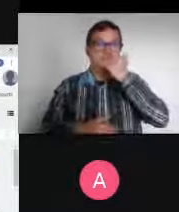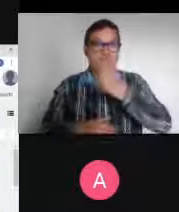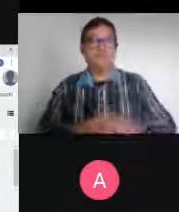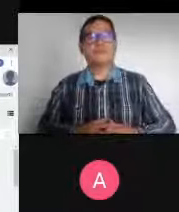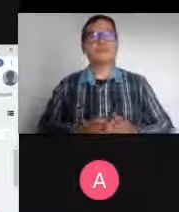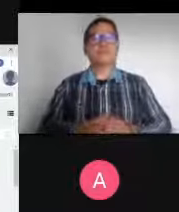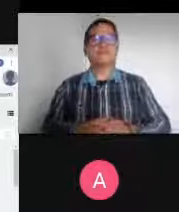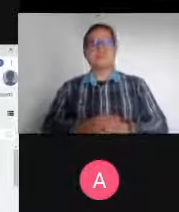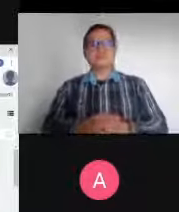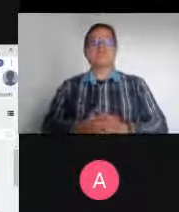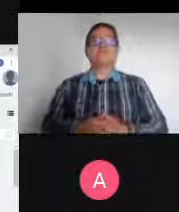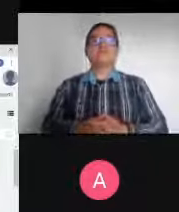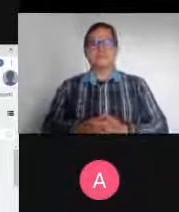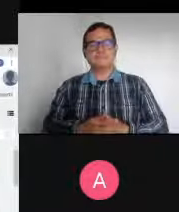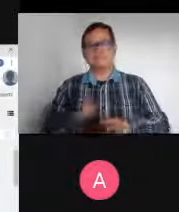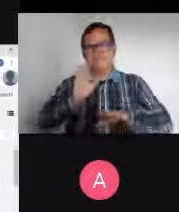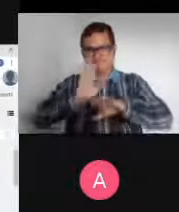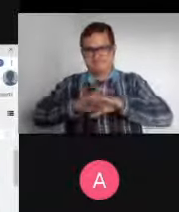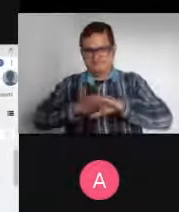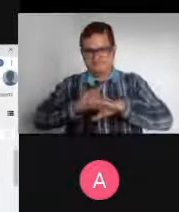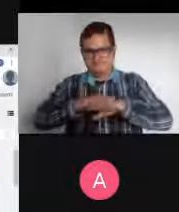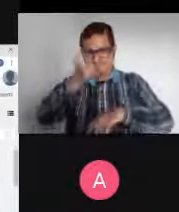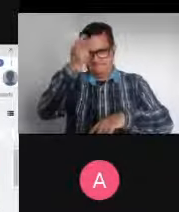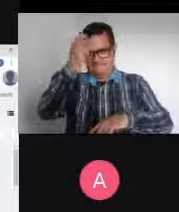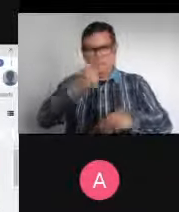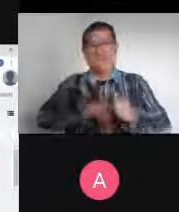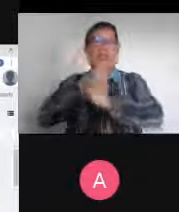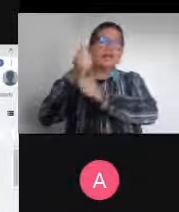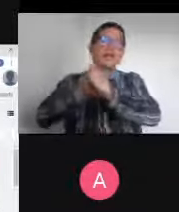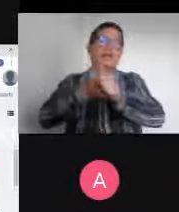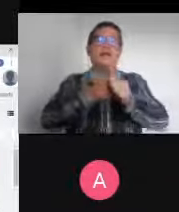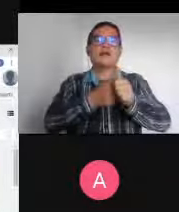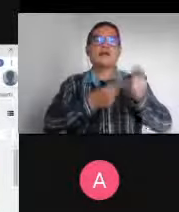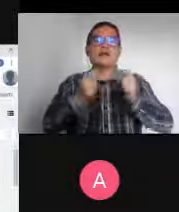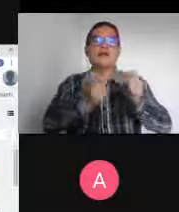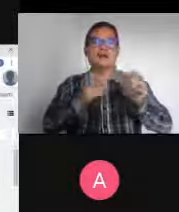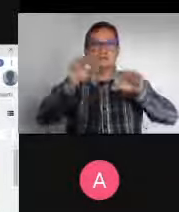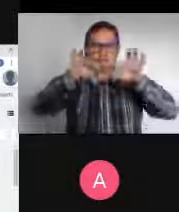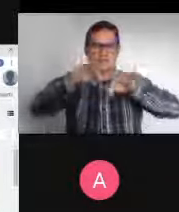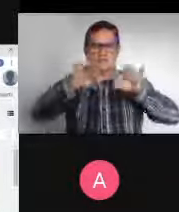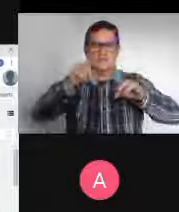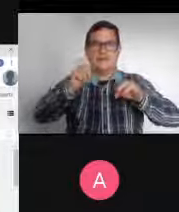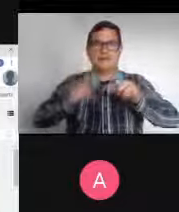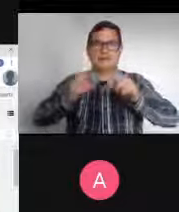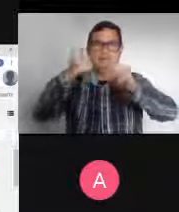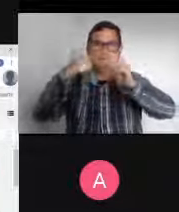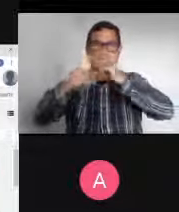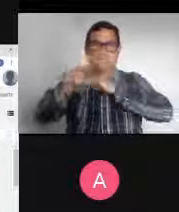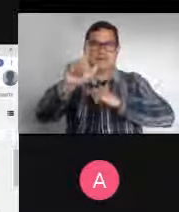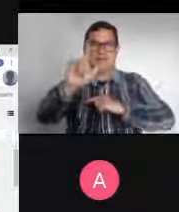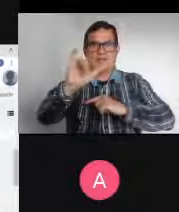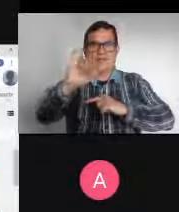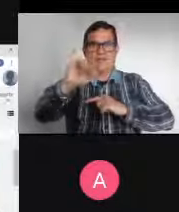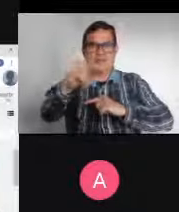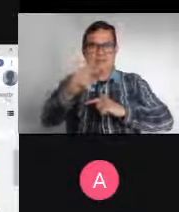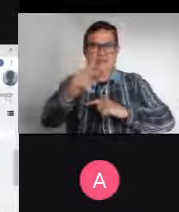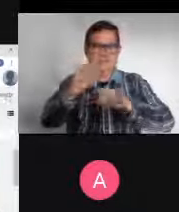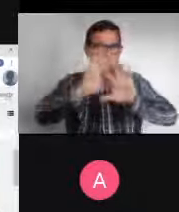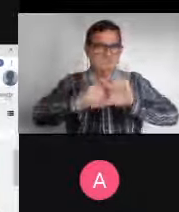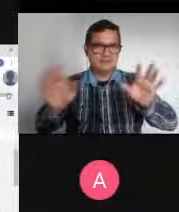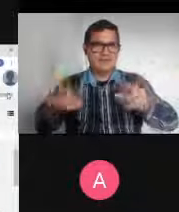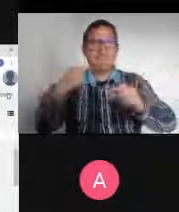Bueno, no sé, recordarles que por cada montaje les piden que hay que compartir el link. Entonces, cuando ya tengan su montaje completo, aquí